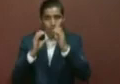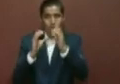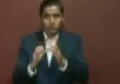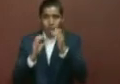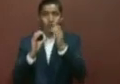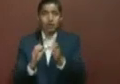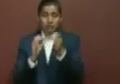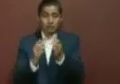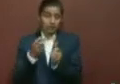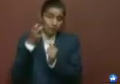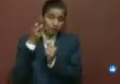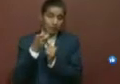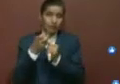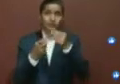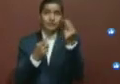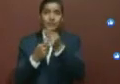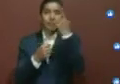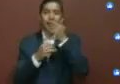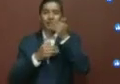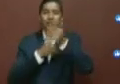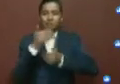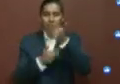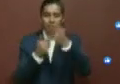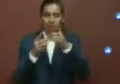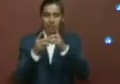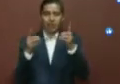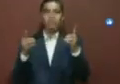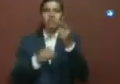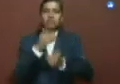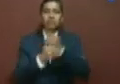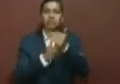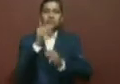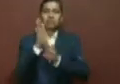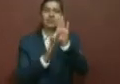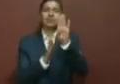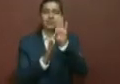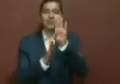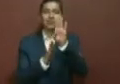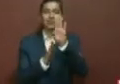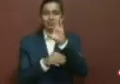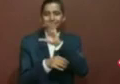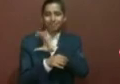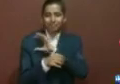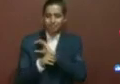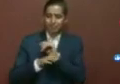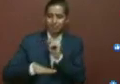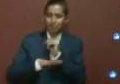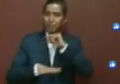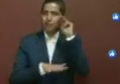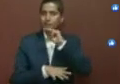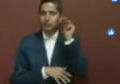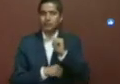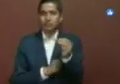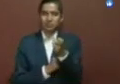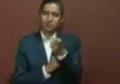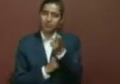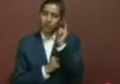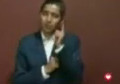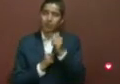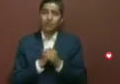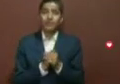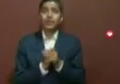condiciones para proceso de desarrollo de nuestro querido Michoacán.